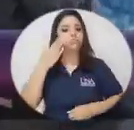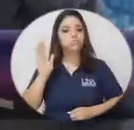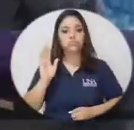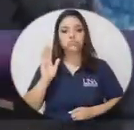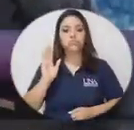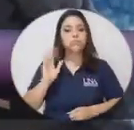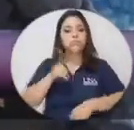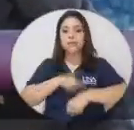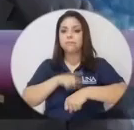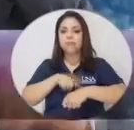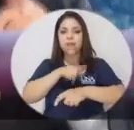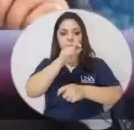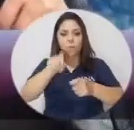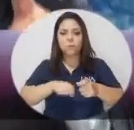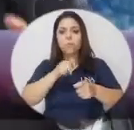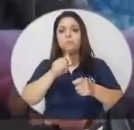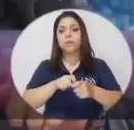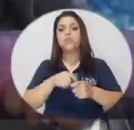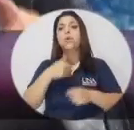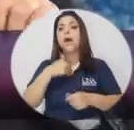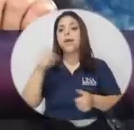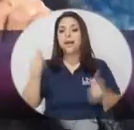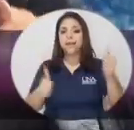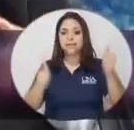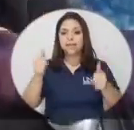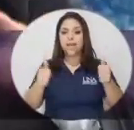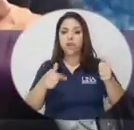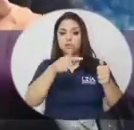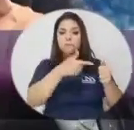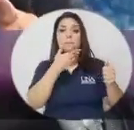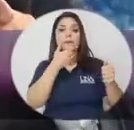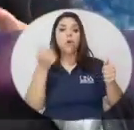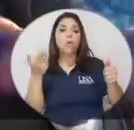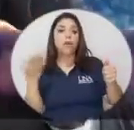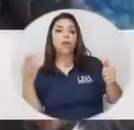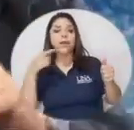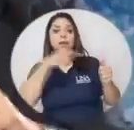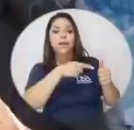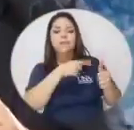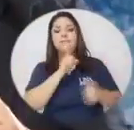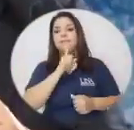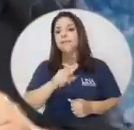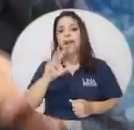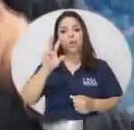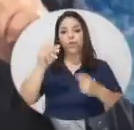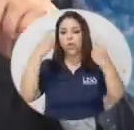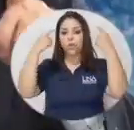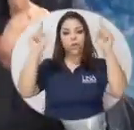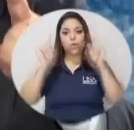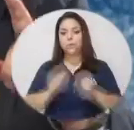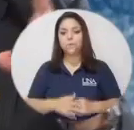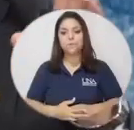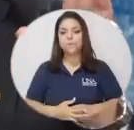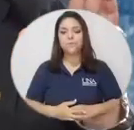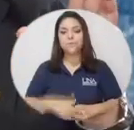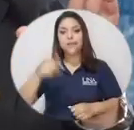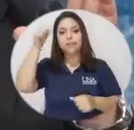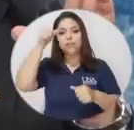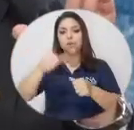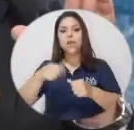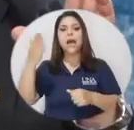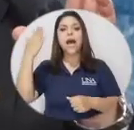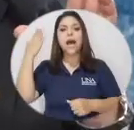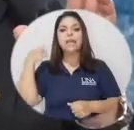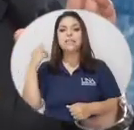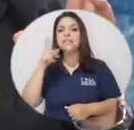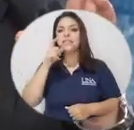Uno tal vez no se recuerda a otros candidatos, pero hubo candidatos con más perfil que él y evidentemente no llegaron. Recordemos a una figura olvidada ahora